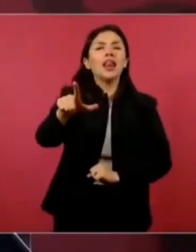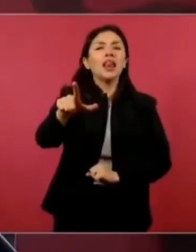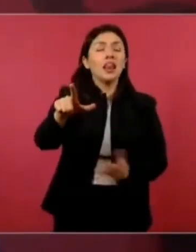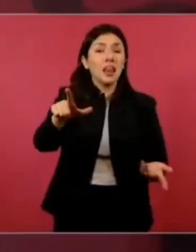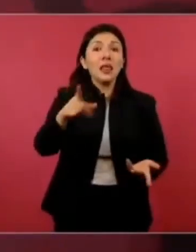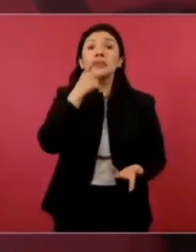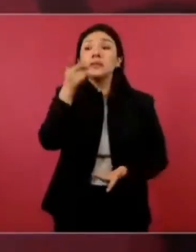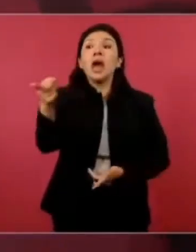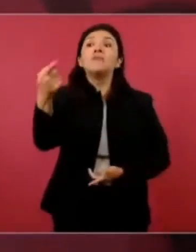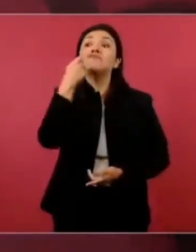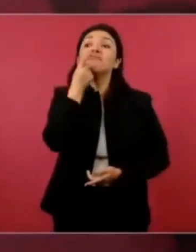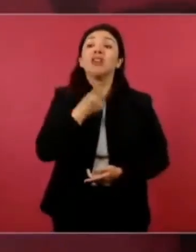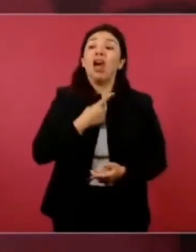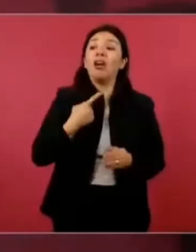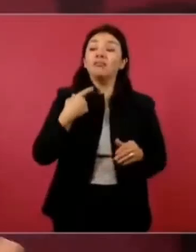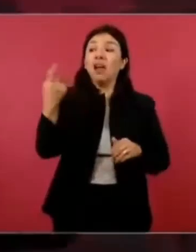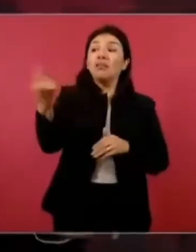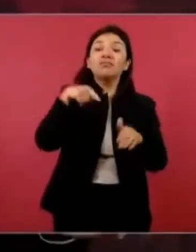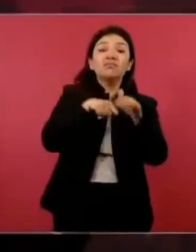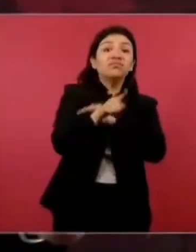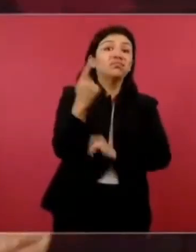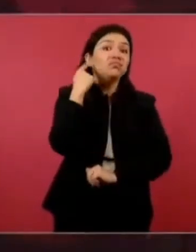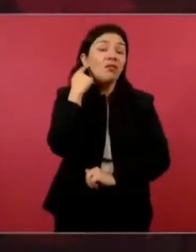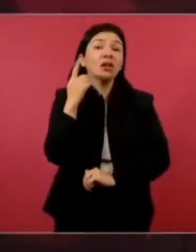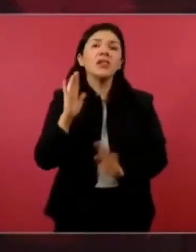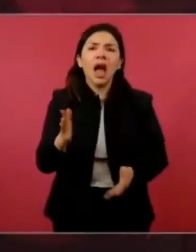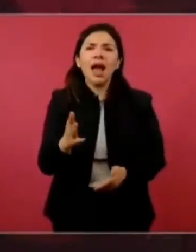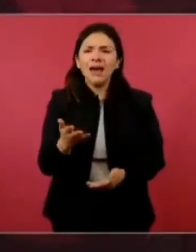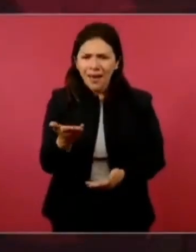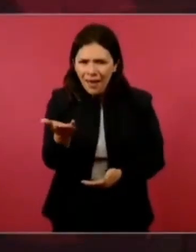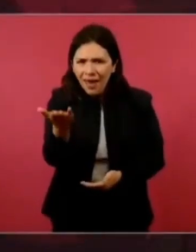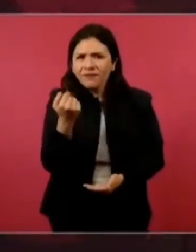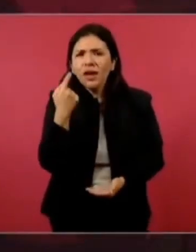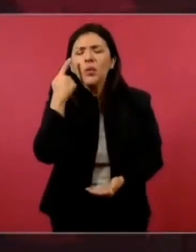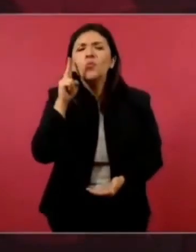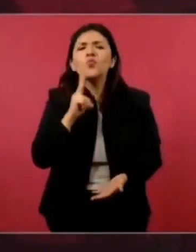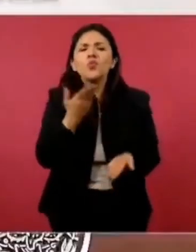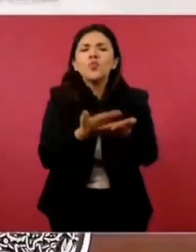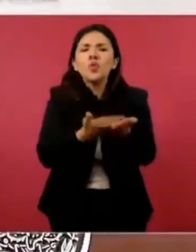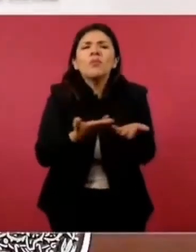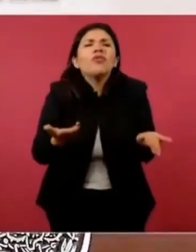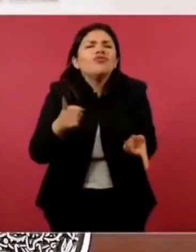mi fuente. ¿Dónde están las pruebas?